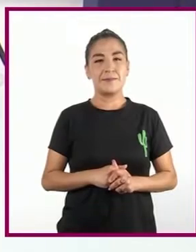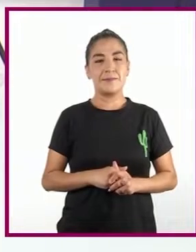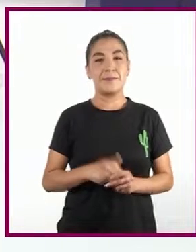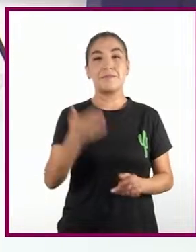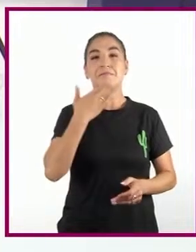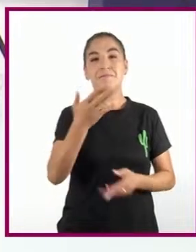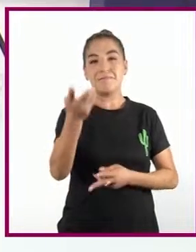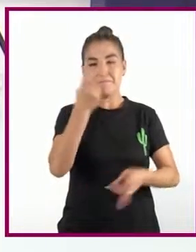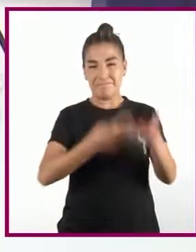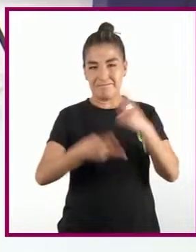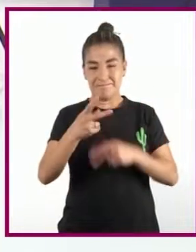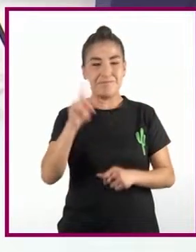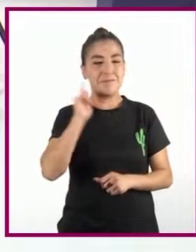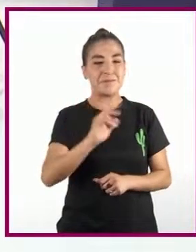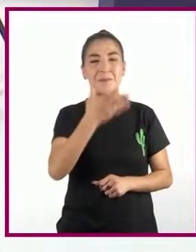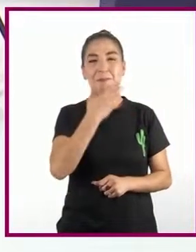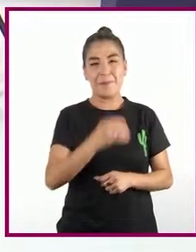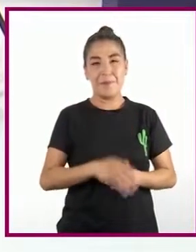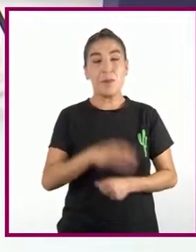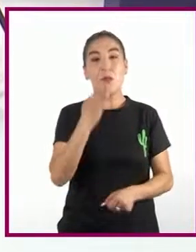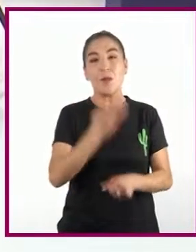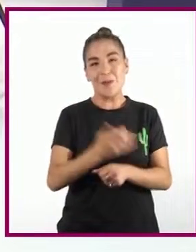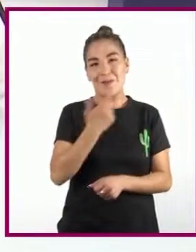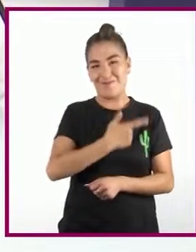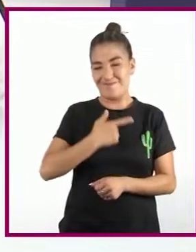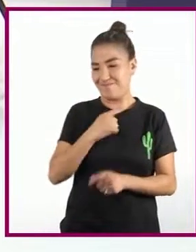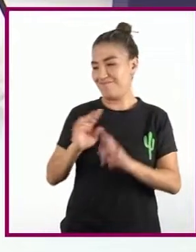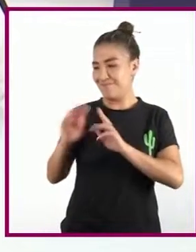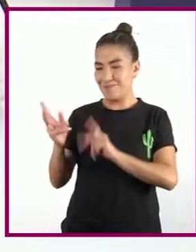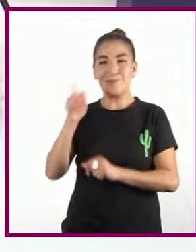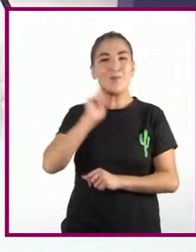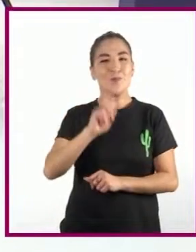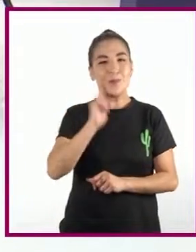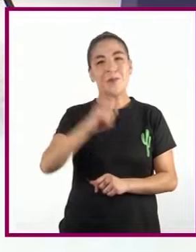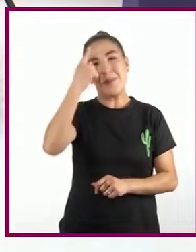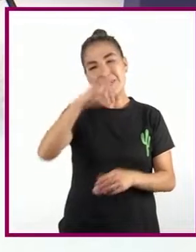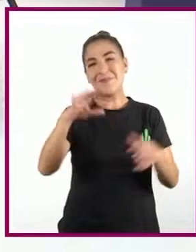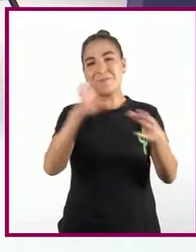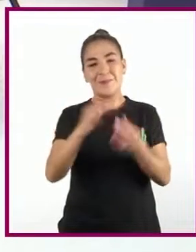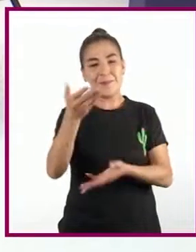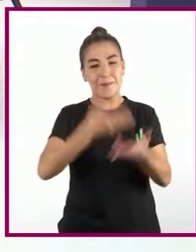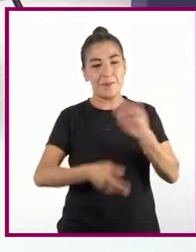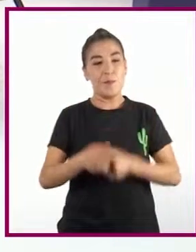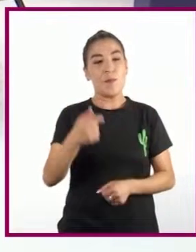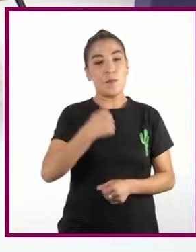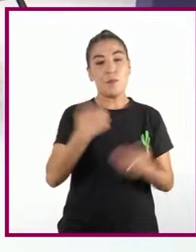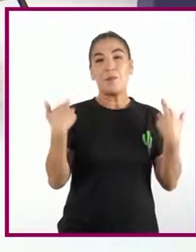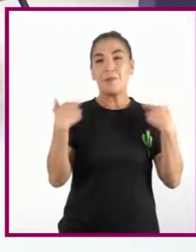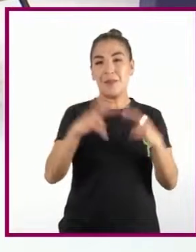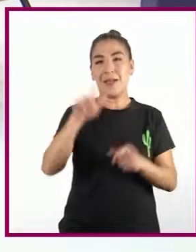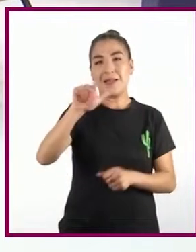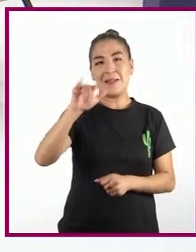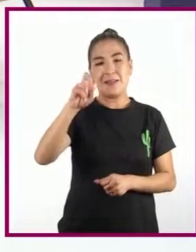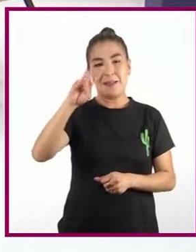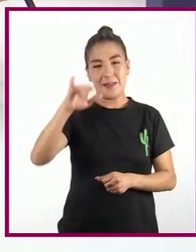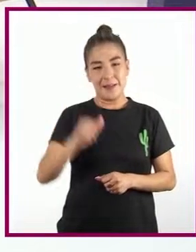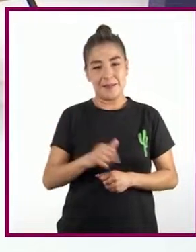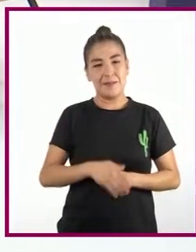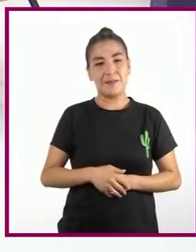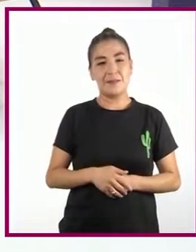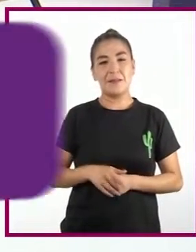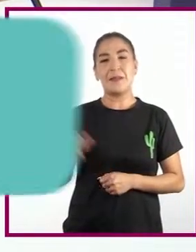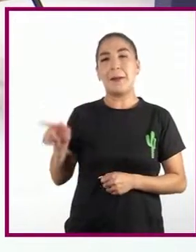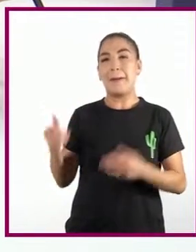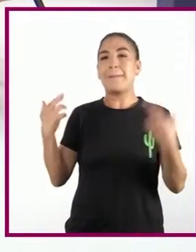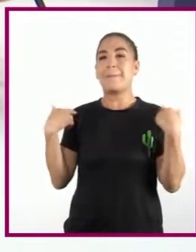Bienvenidas y bienvenidos. Es un gusto para nosotras estar de nueva cuenta con ustedes. Somos la profesora Lidia Ramírez Cruz y